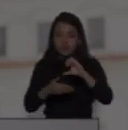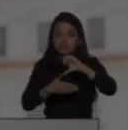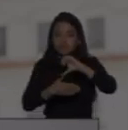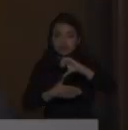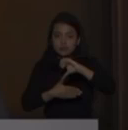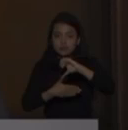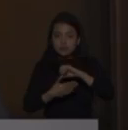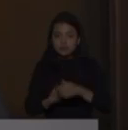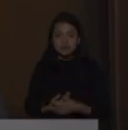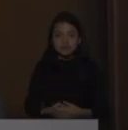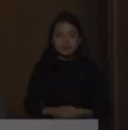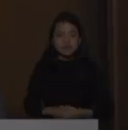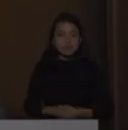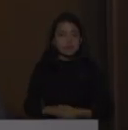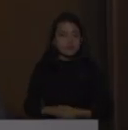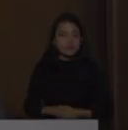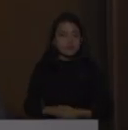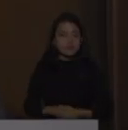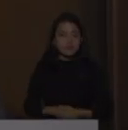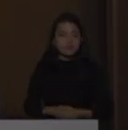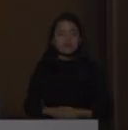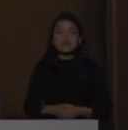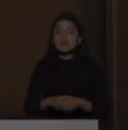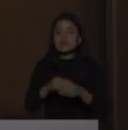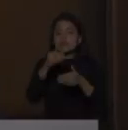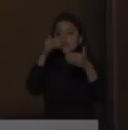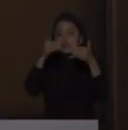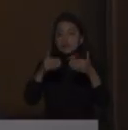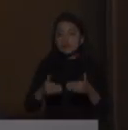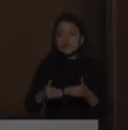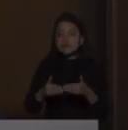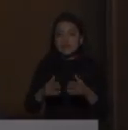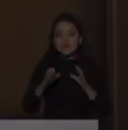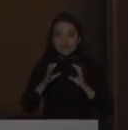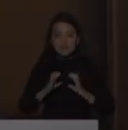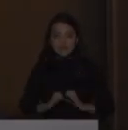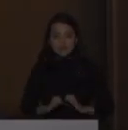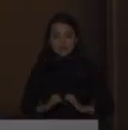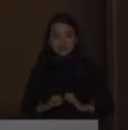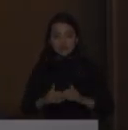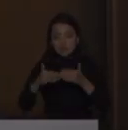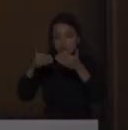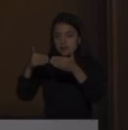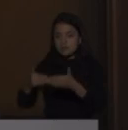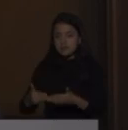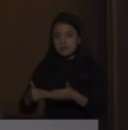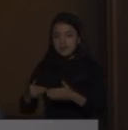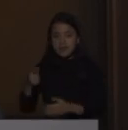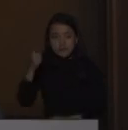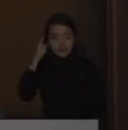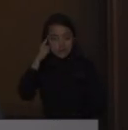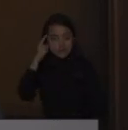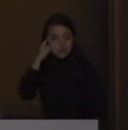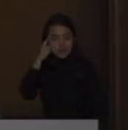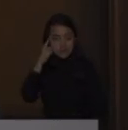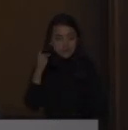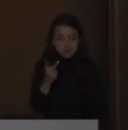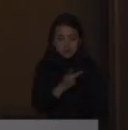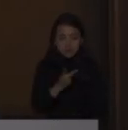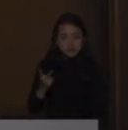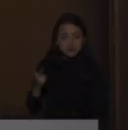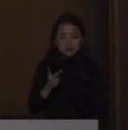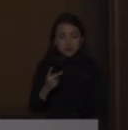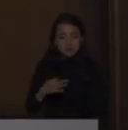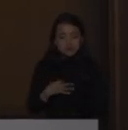país. Discapacidades mentales y físicas que no hacen de la persona menos persona, porque tienen toda la dignidad